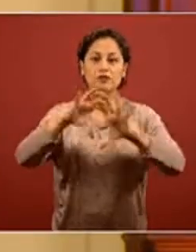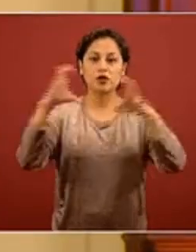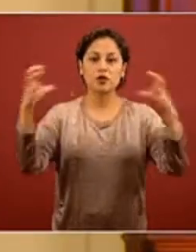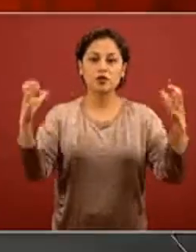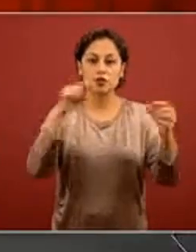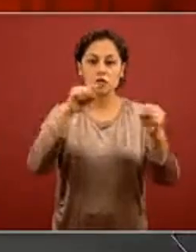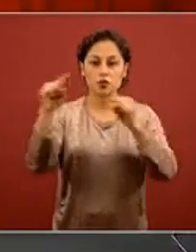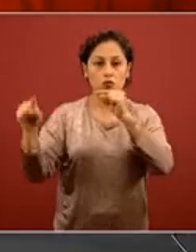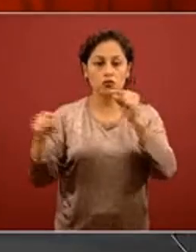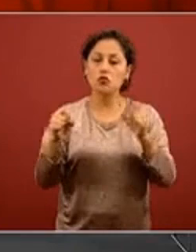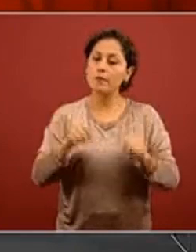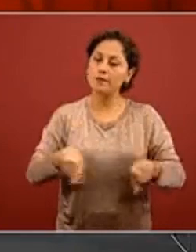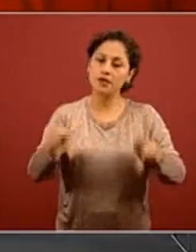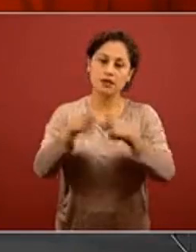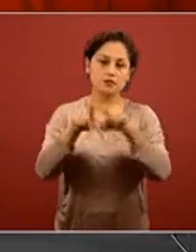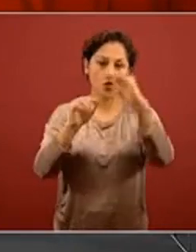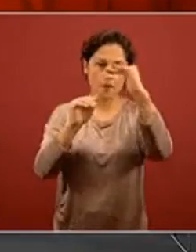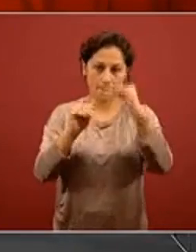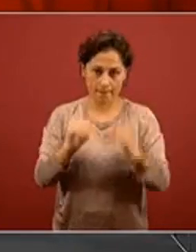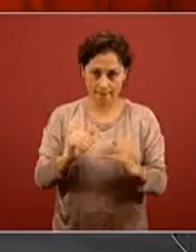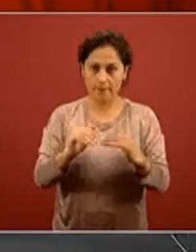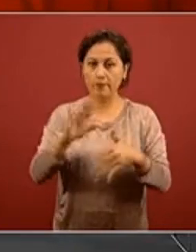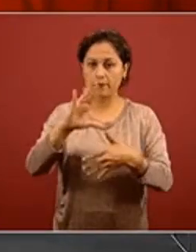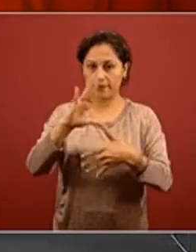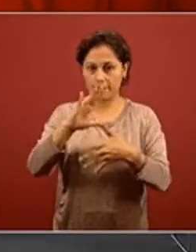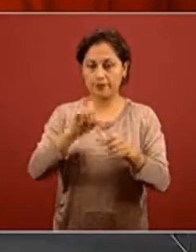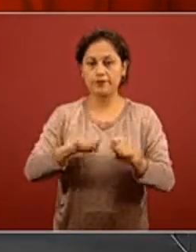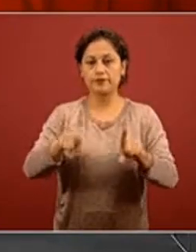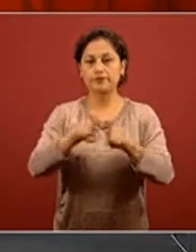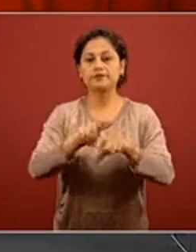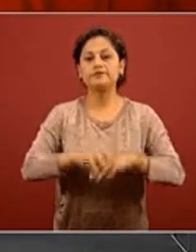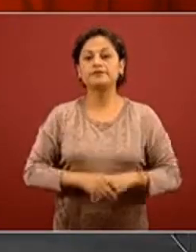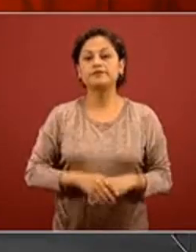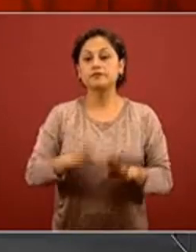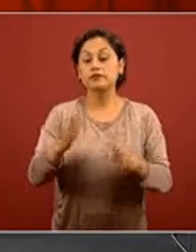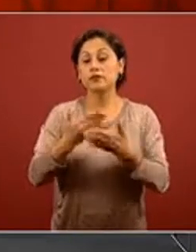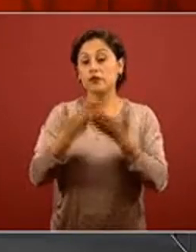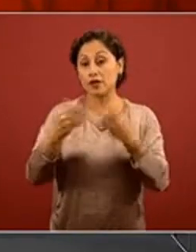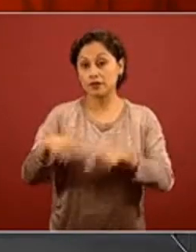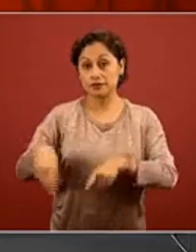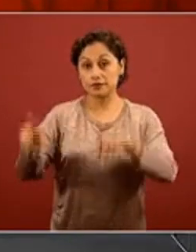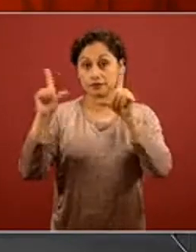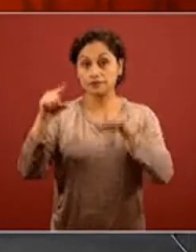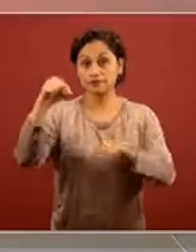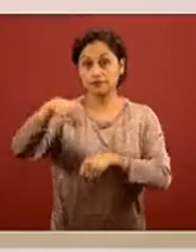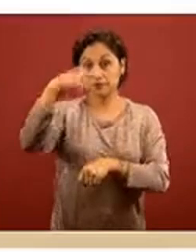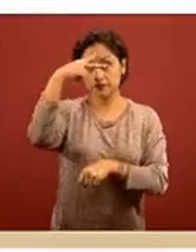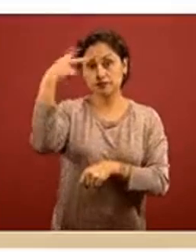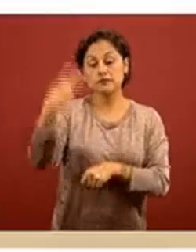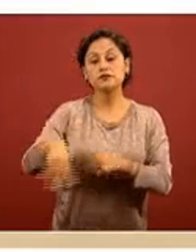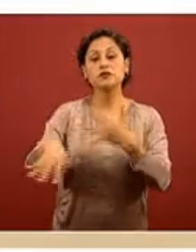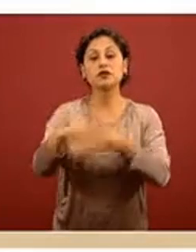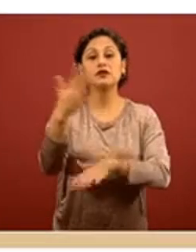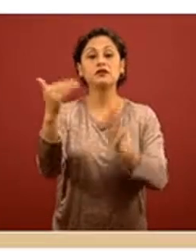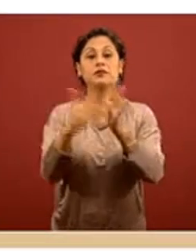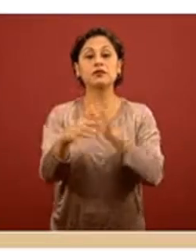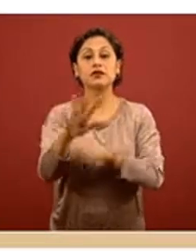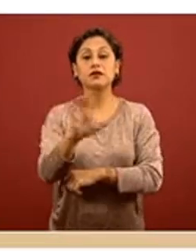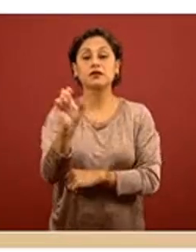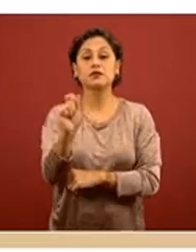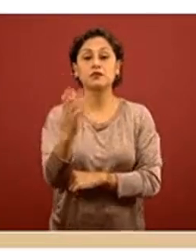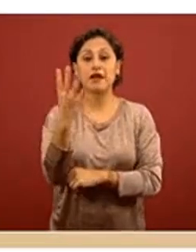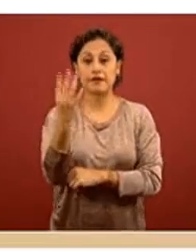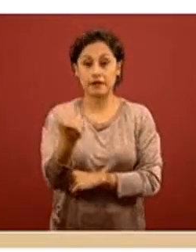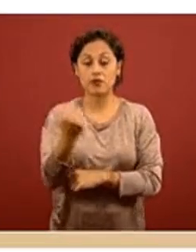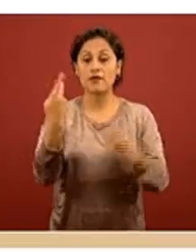disminuir. La siguiente diapositiva, por favor. Tenemos la actualización de las cifras en México, 15.529 casos